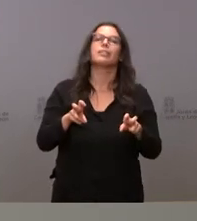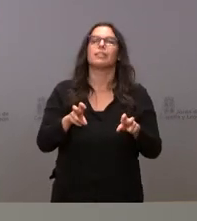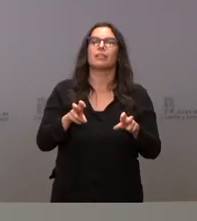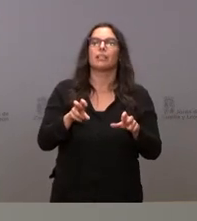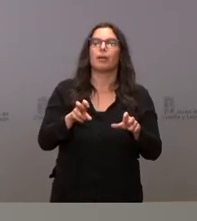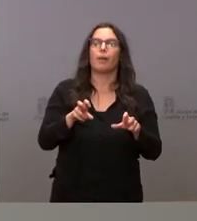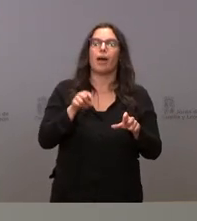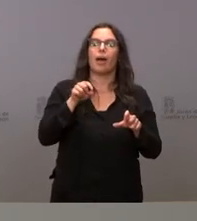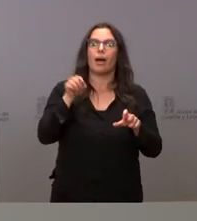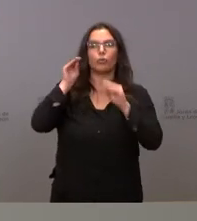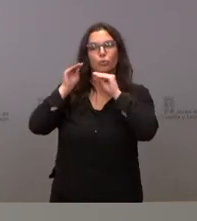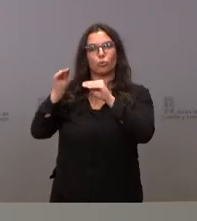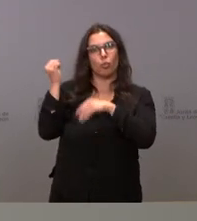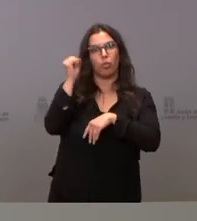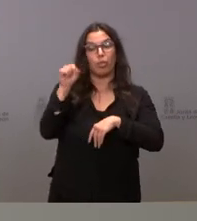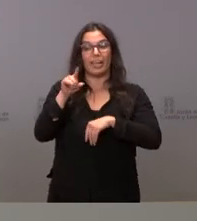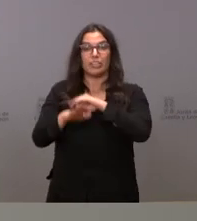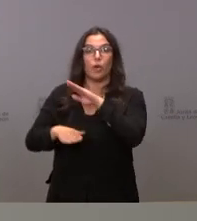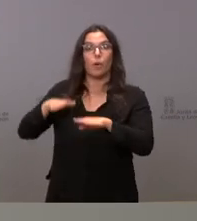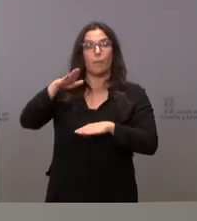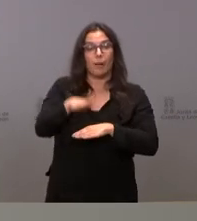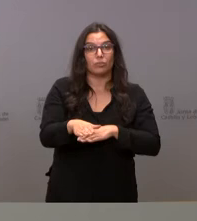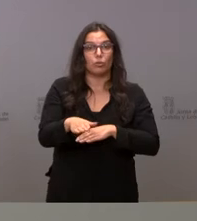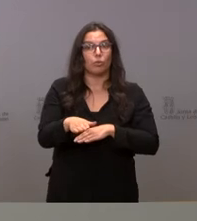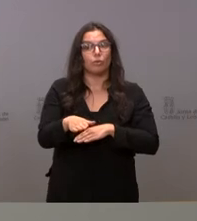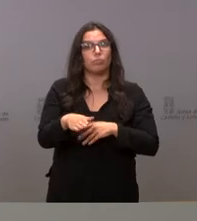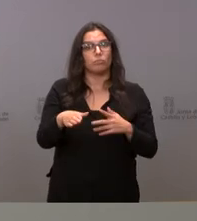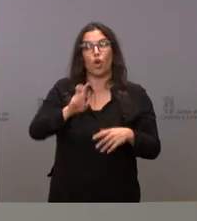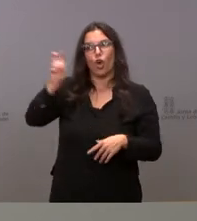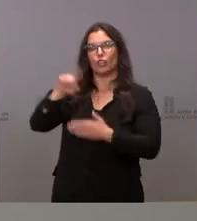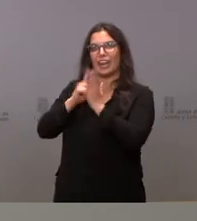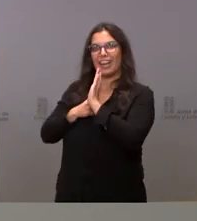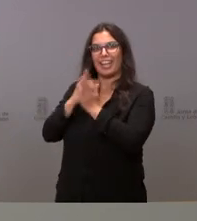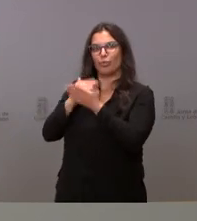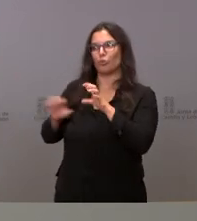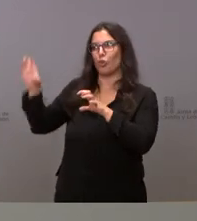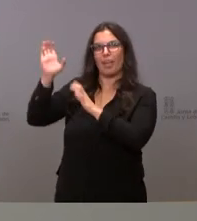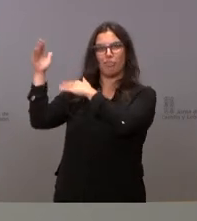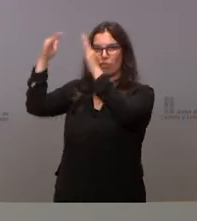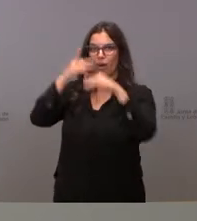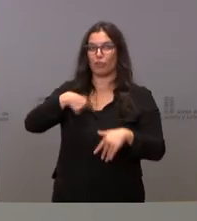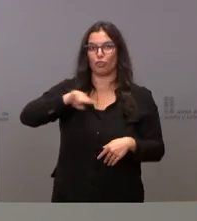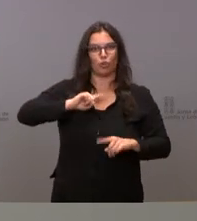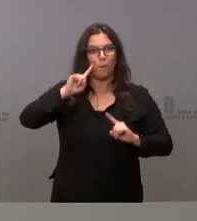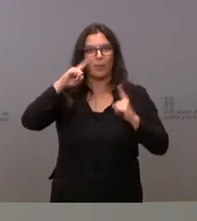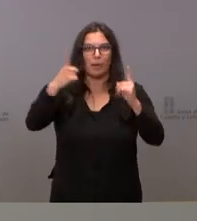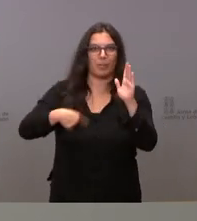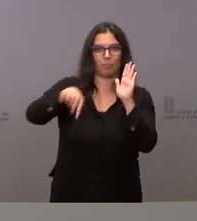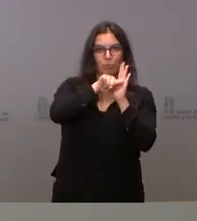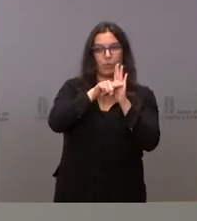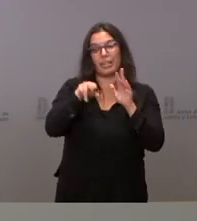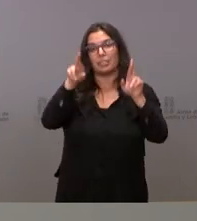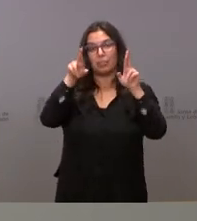de control. Este es un paso adelante que desde luego no existe en ninguna otra ley autonómica y nosotros esperamos y confiamos en